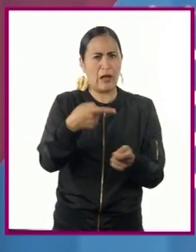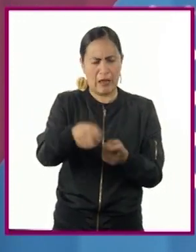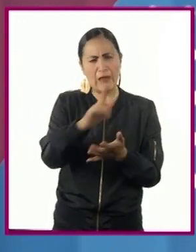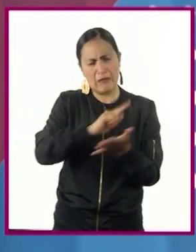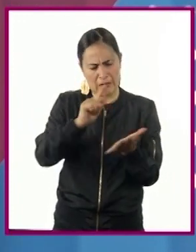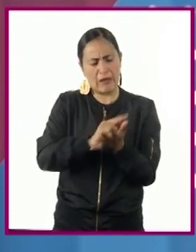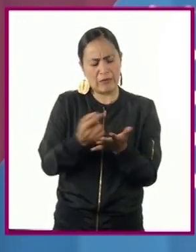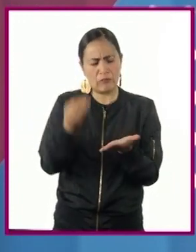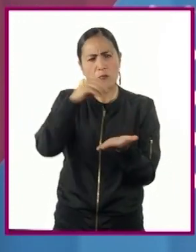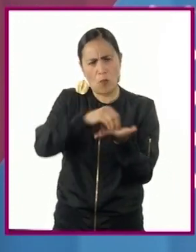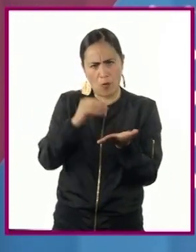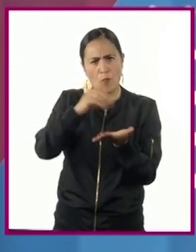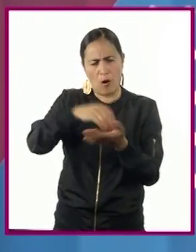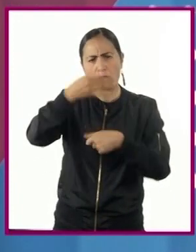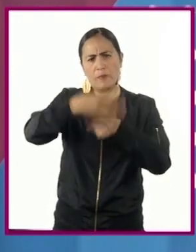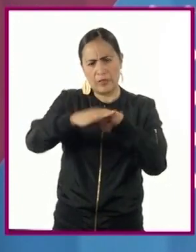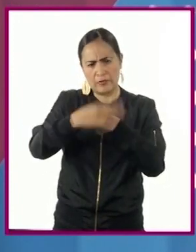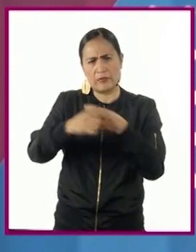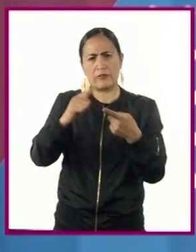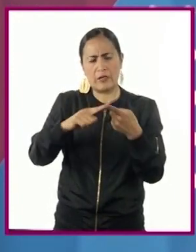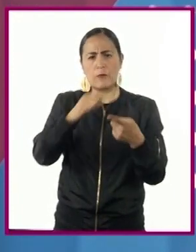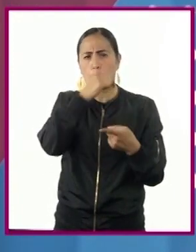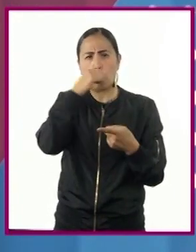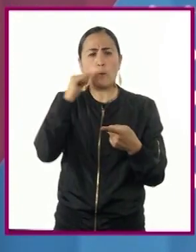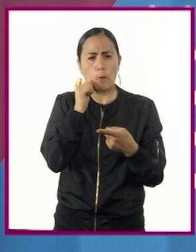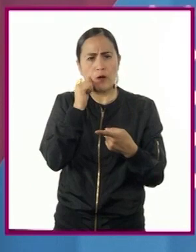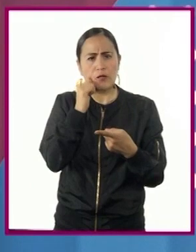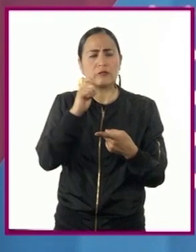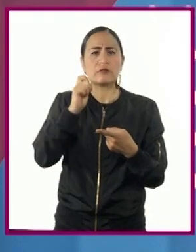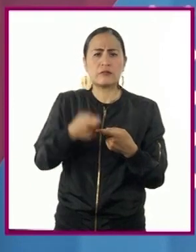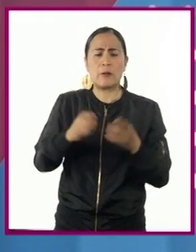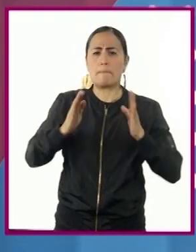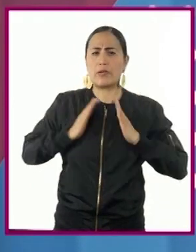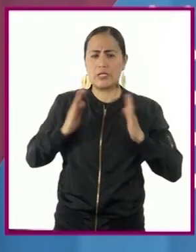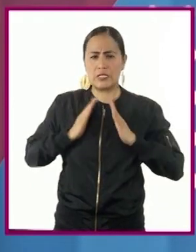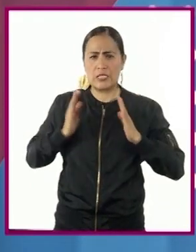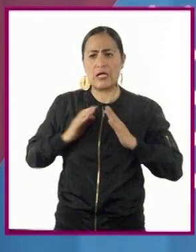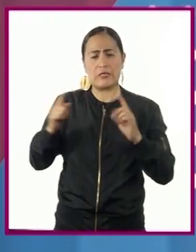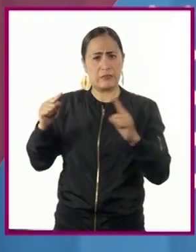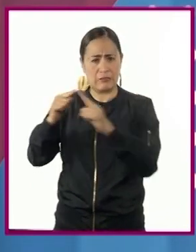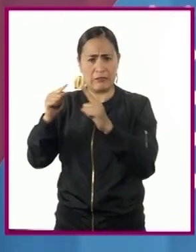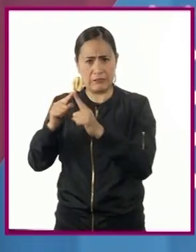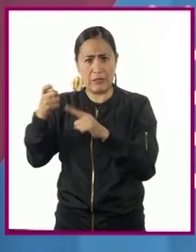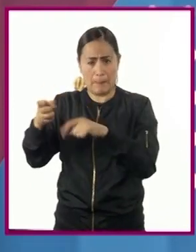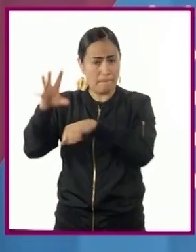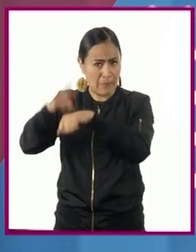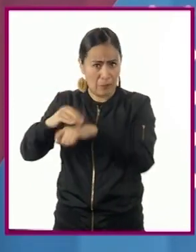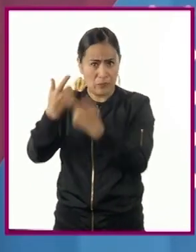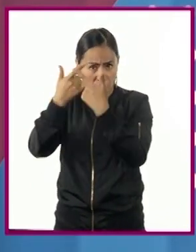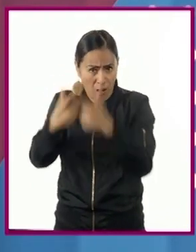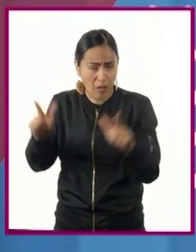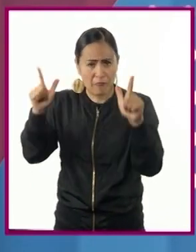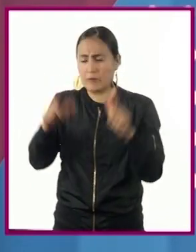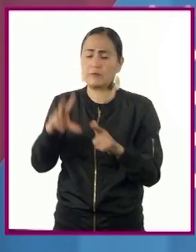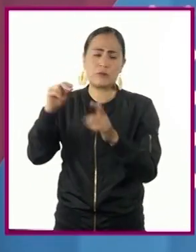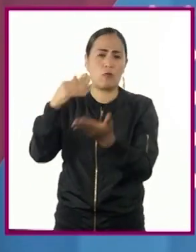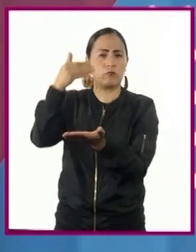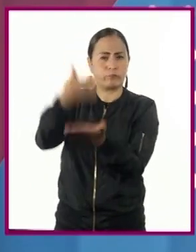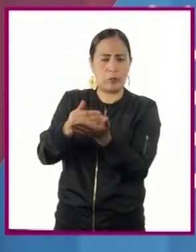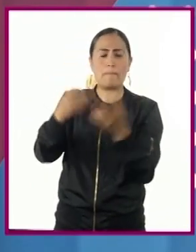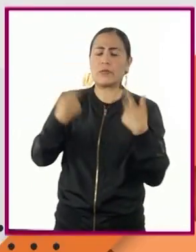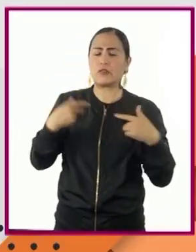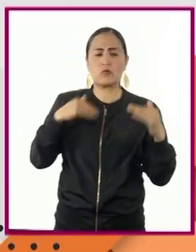leyes, entre las que destacó la Ley Juárez, que limitó los fueros militares y eclesiástico y estableció la igualdad jurídica de todos